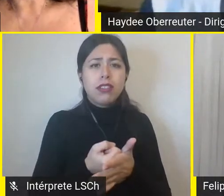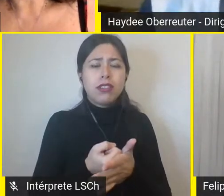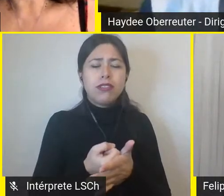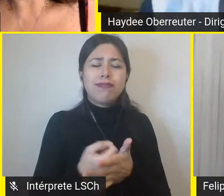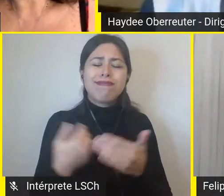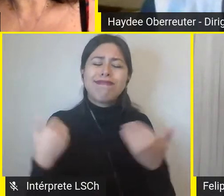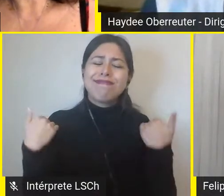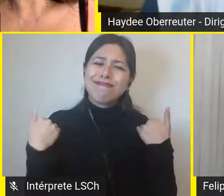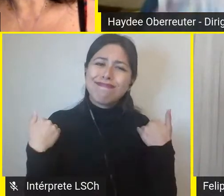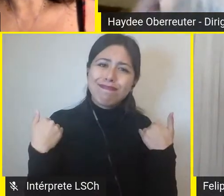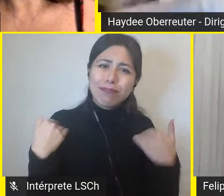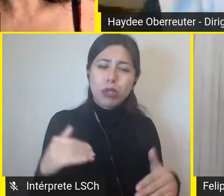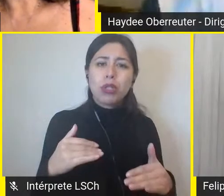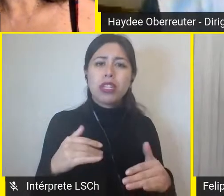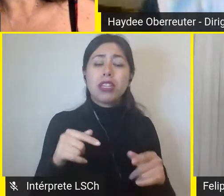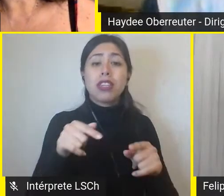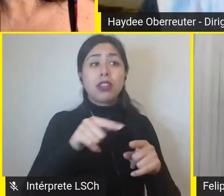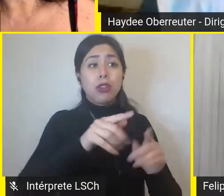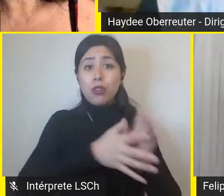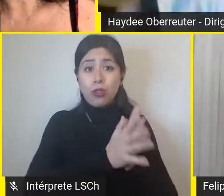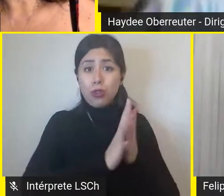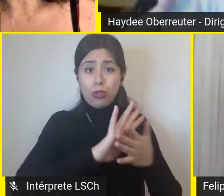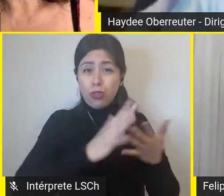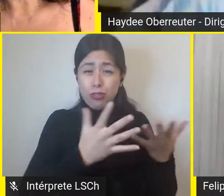pesar de todo aquello, cuando era